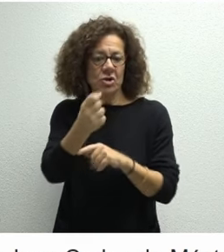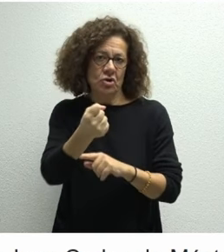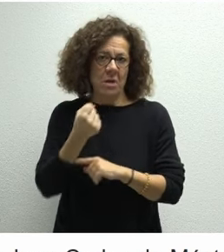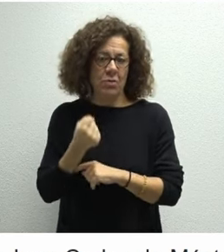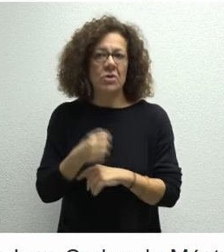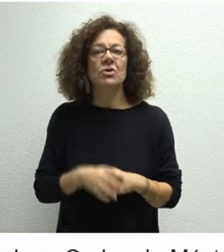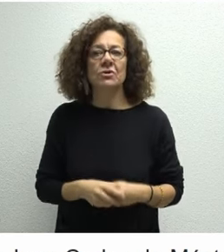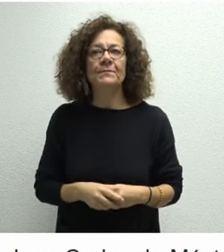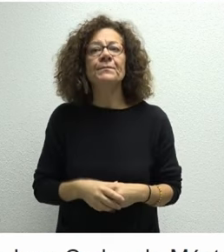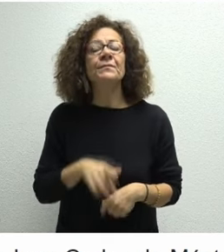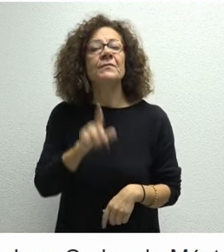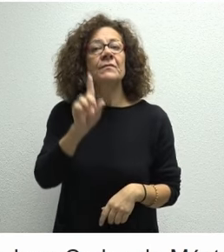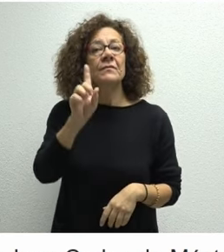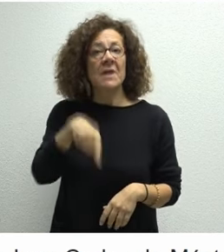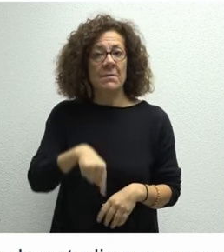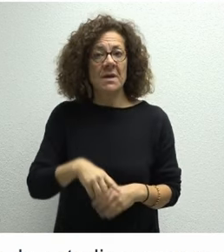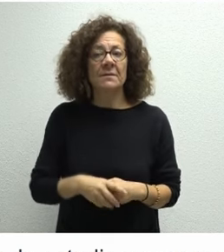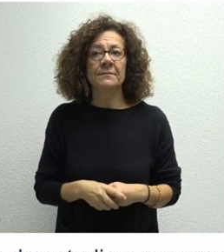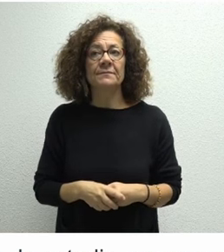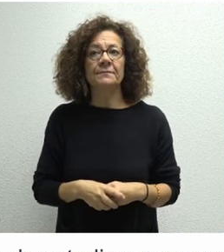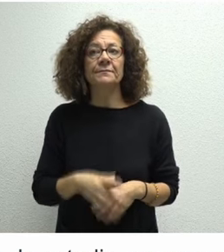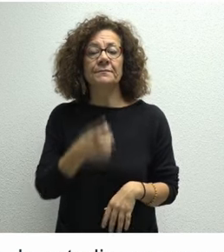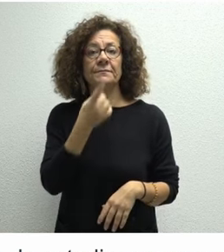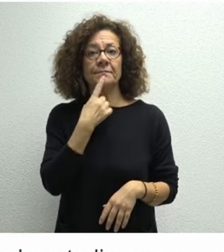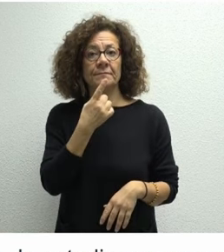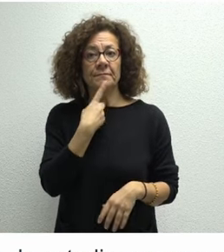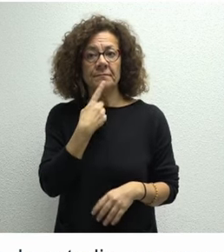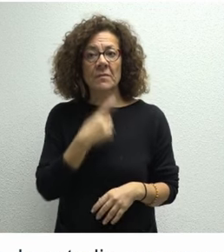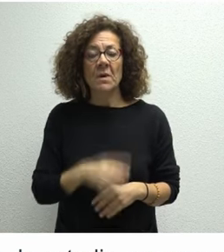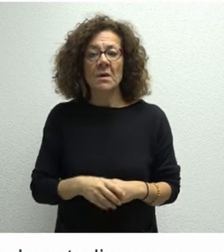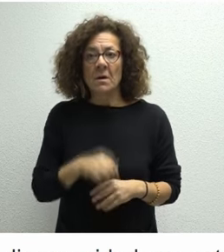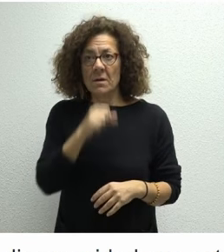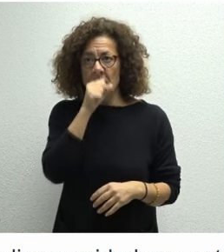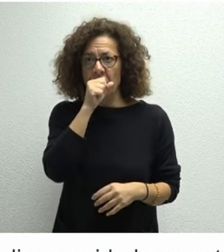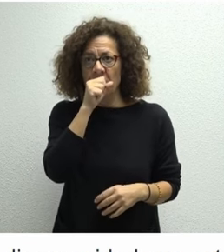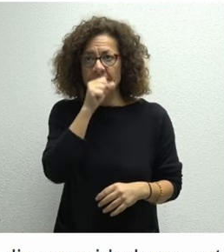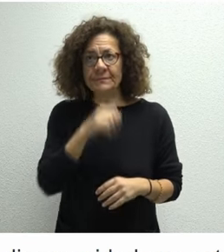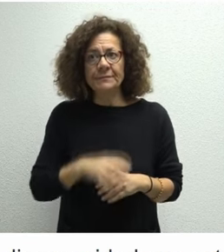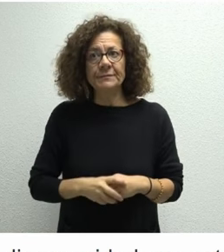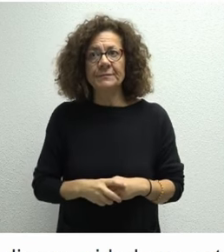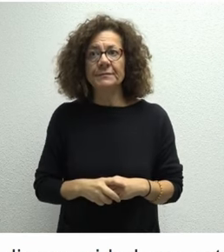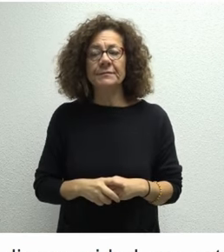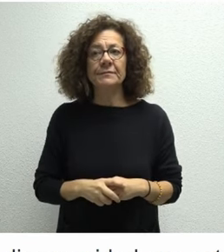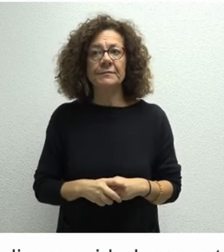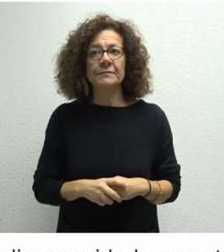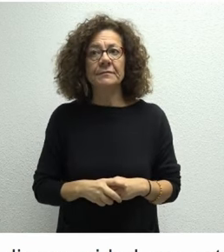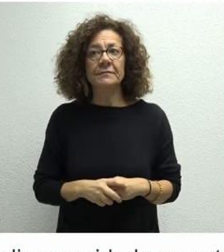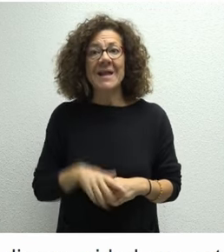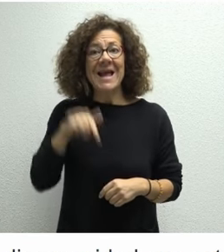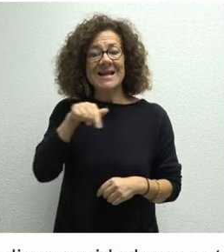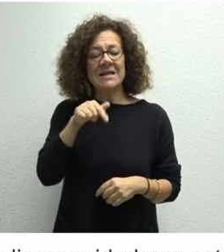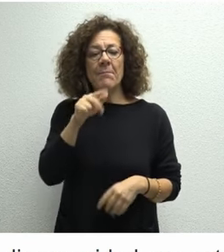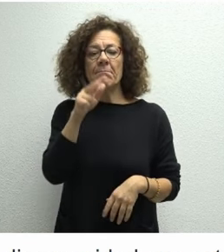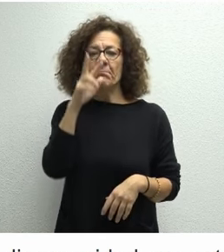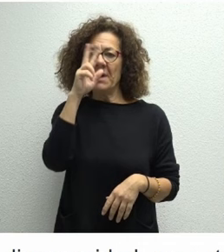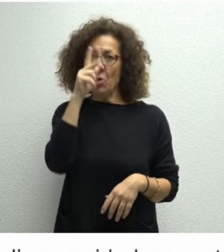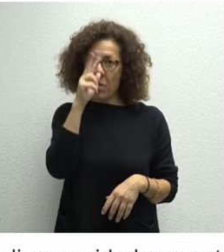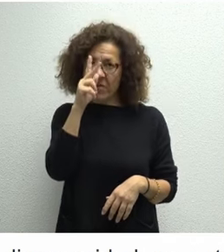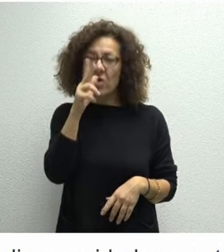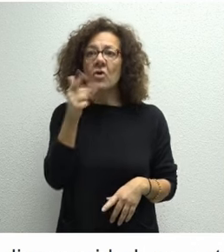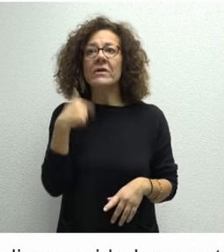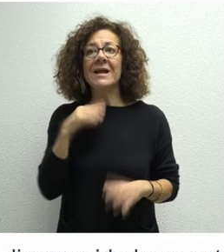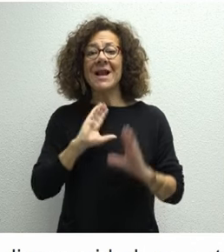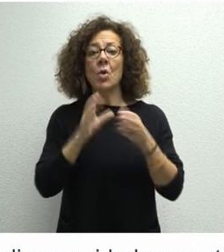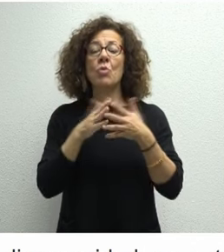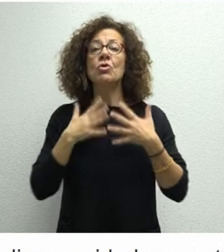no también comentaros que que que desde desde esa preocupación no en el